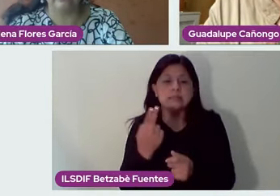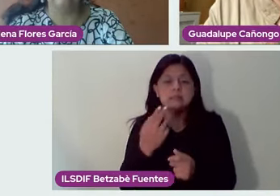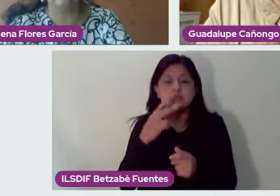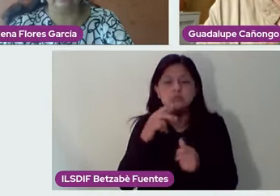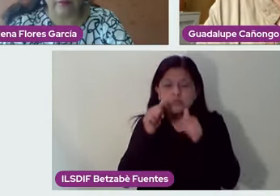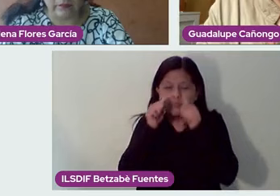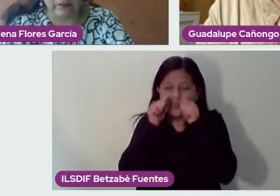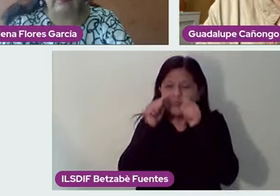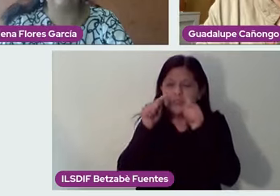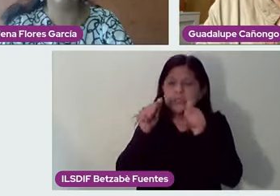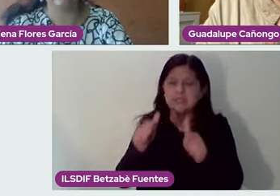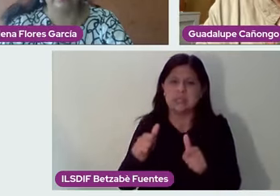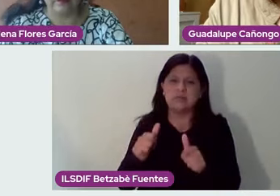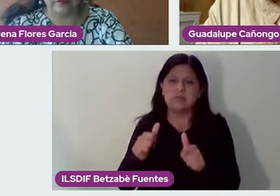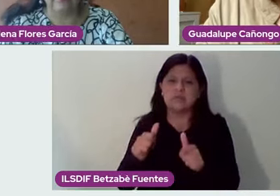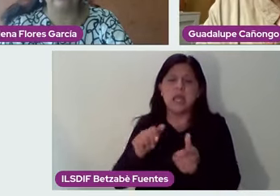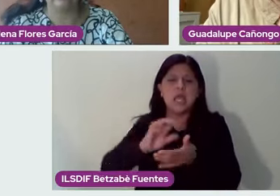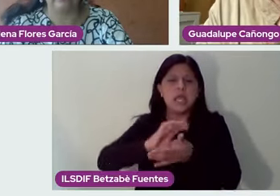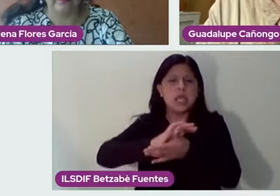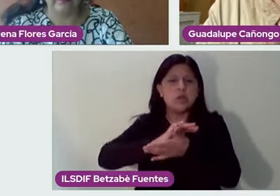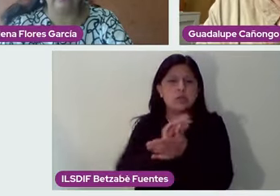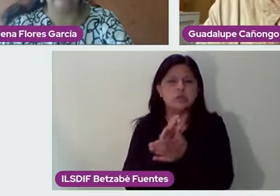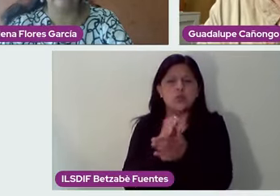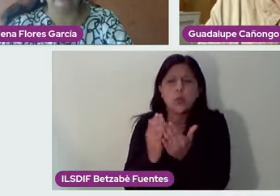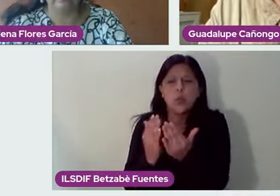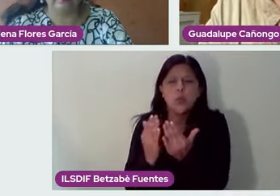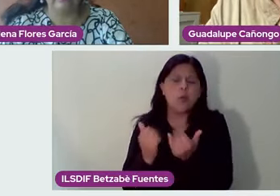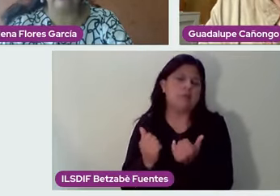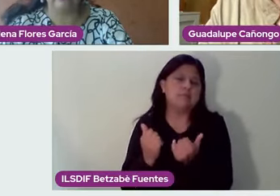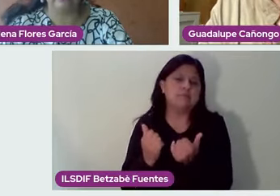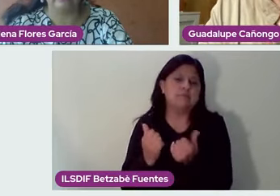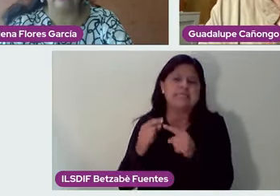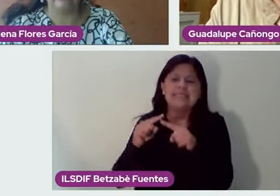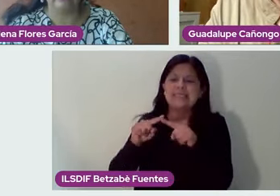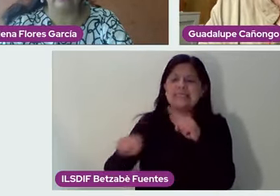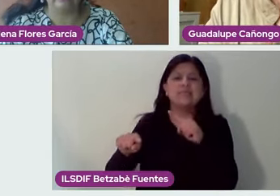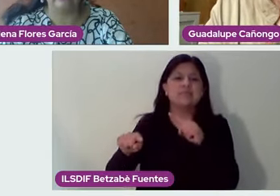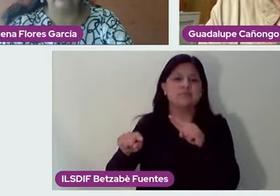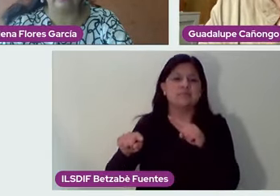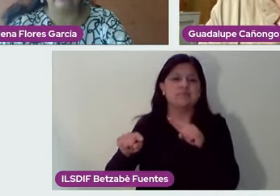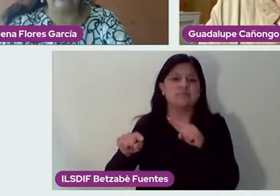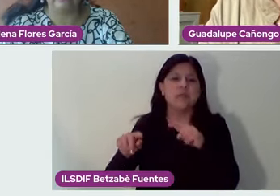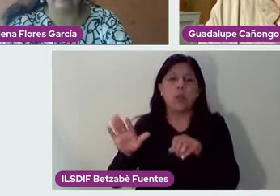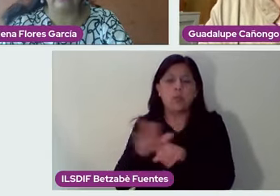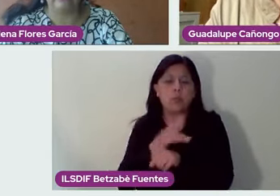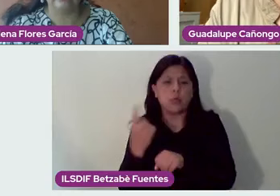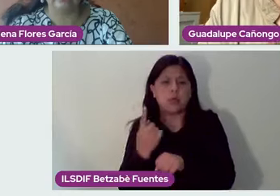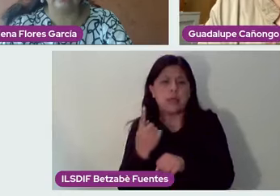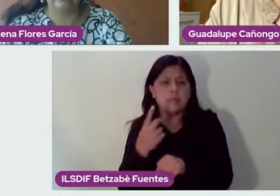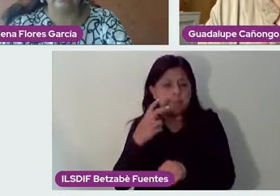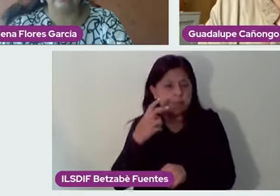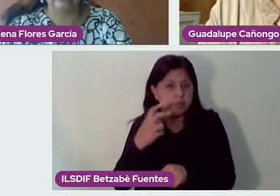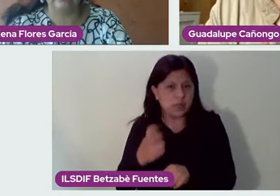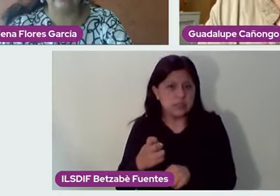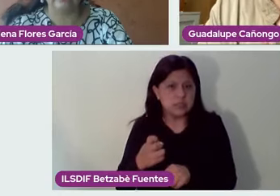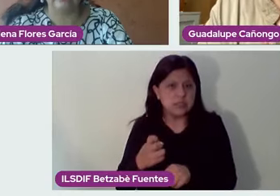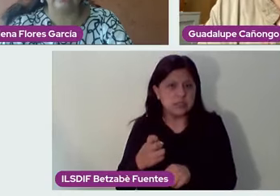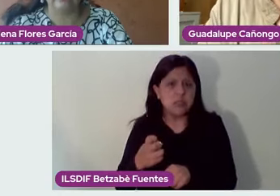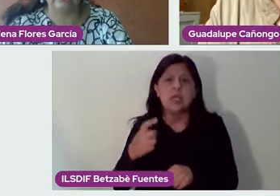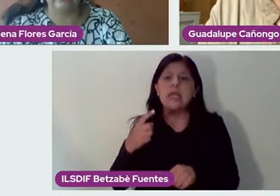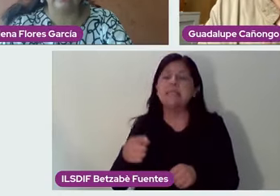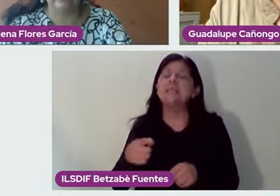porque el tema de la exclusión, por supuesto que tiene graves daños y se le está